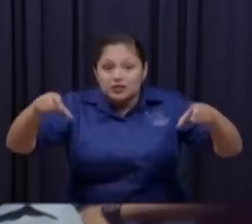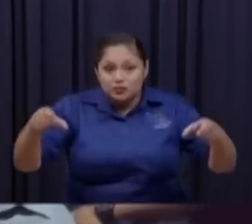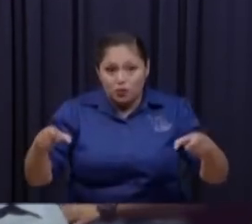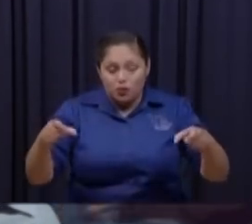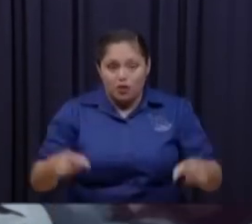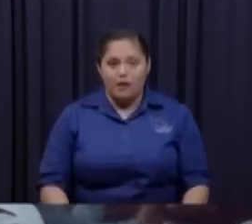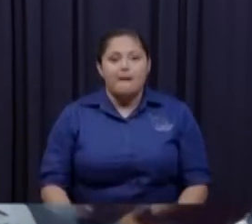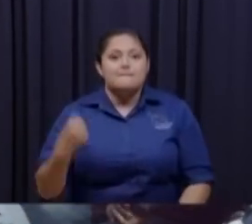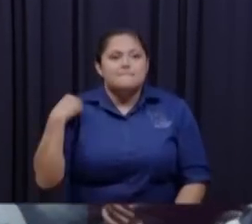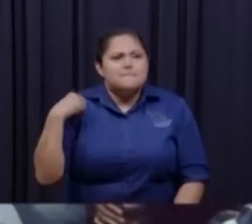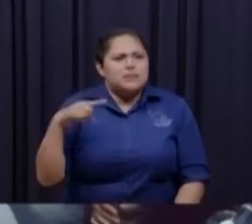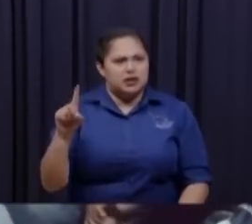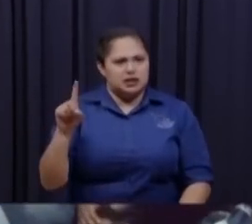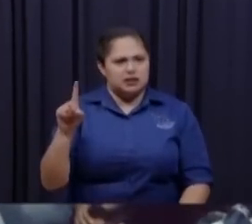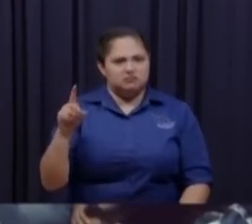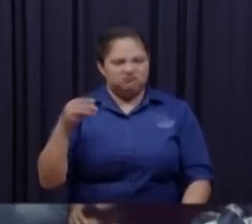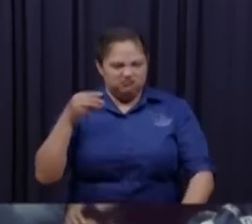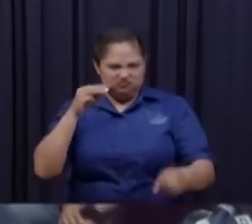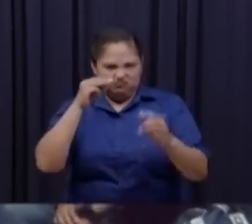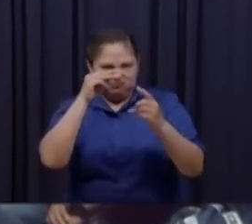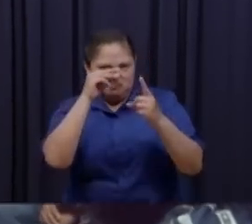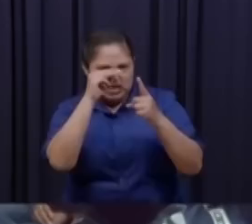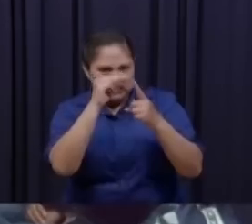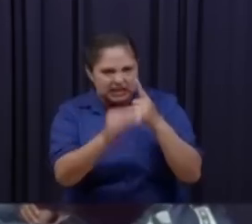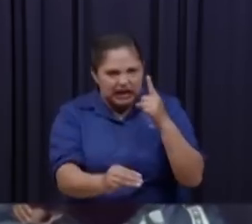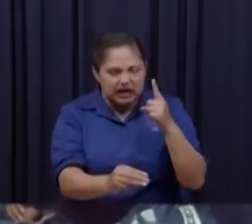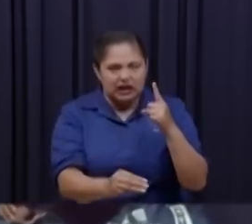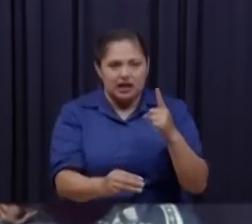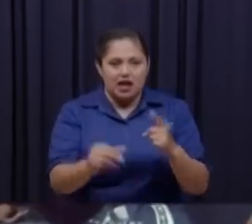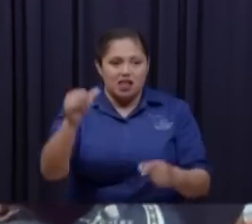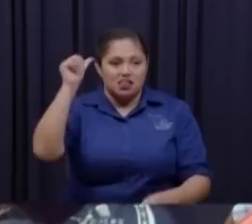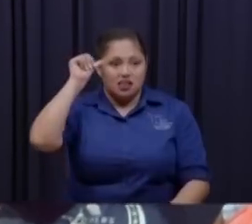para matar a Adán.